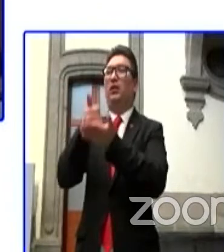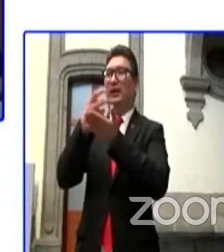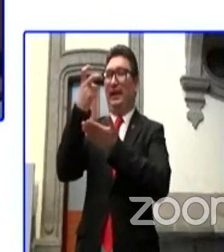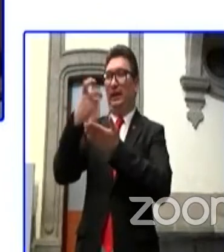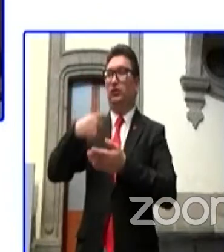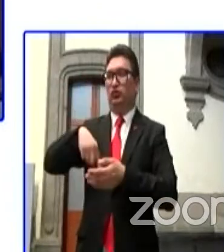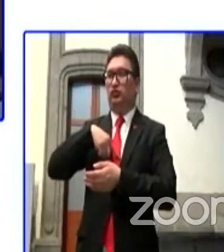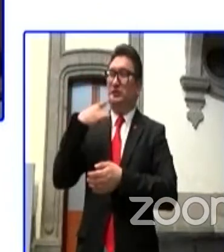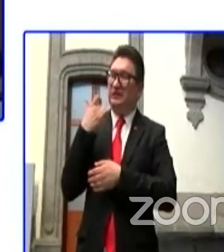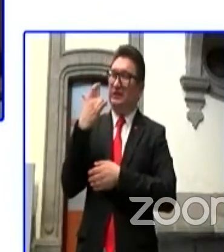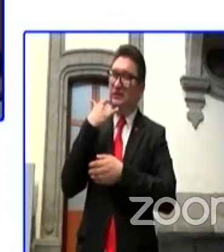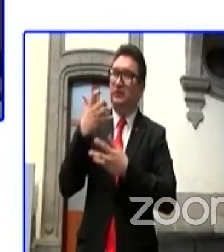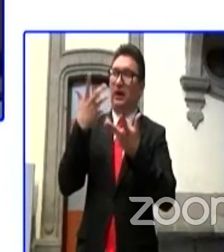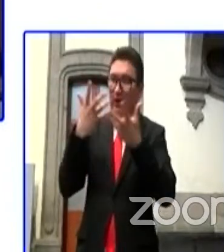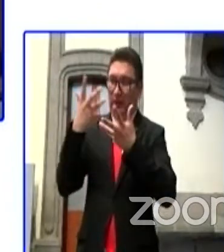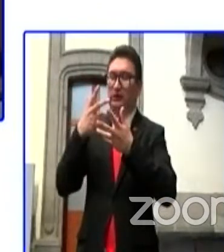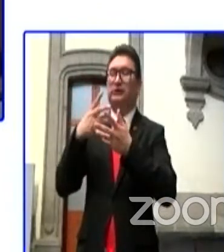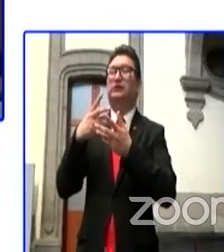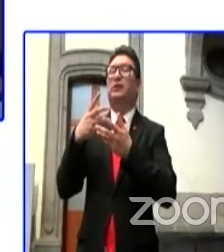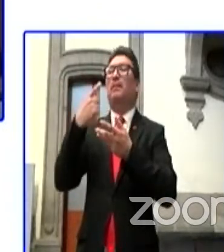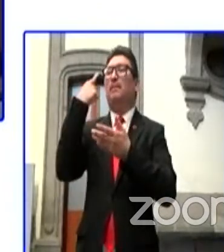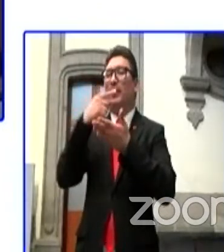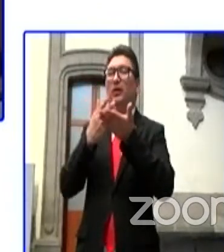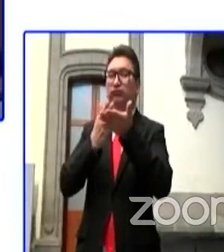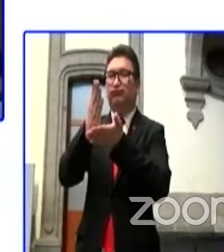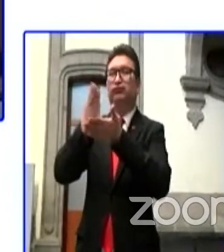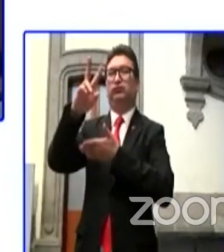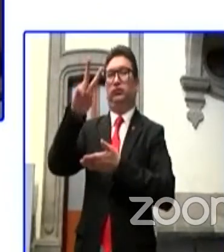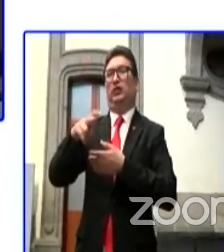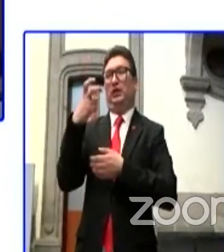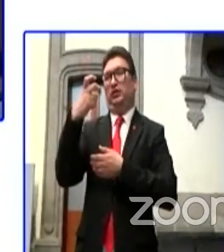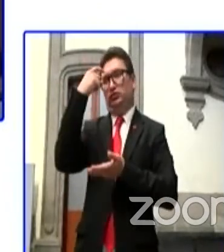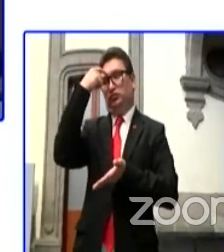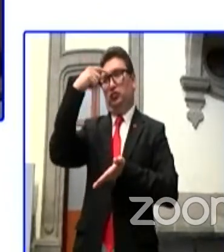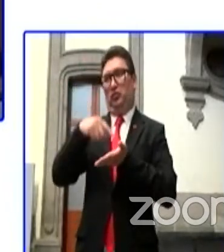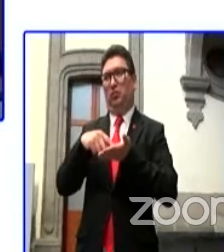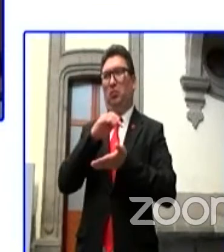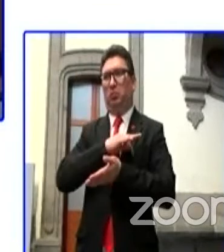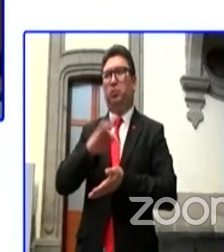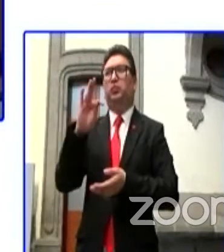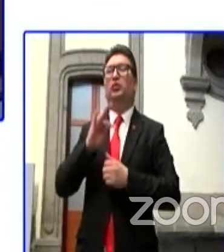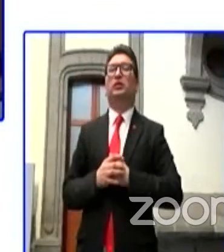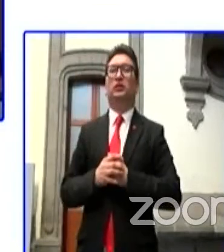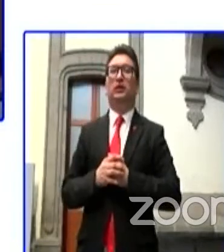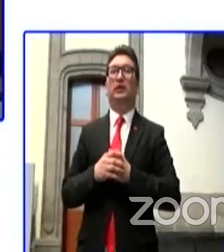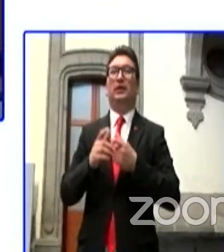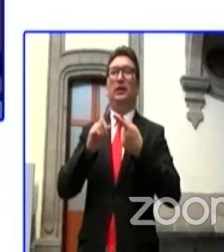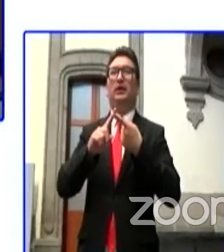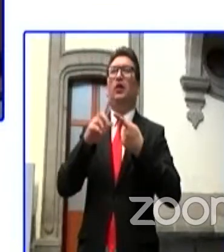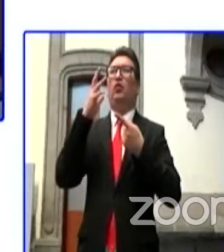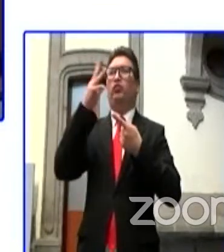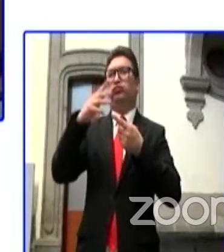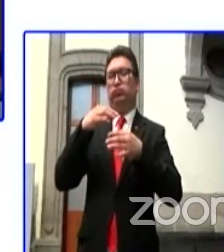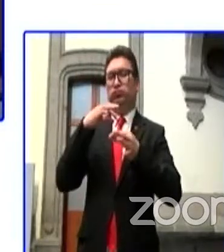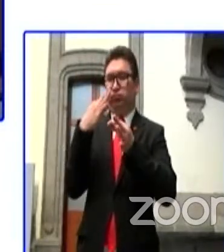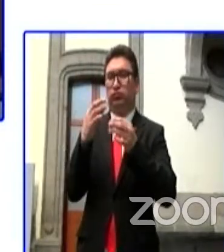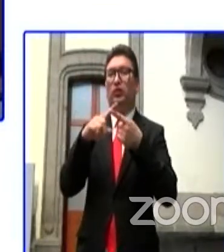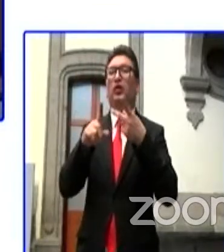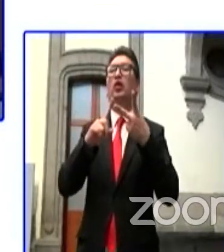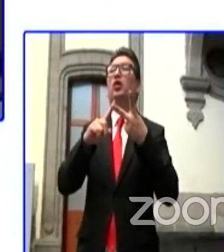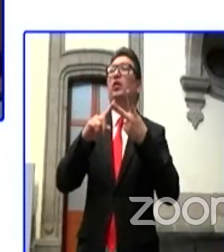de manera intensa y creemos que eso, además de la